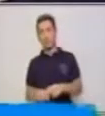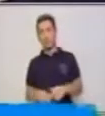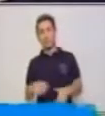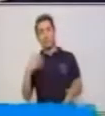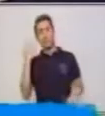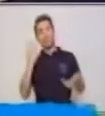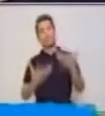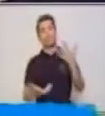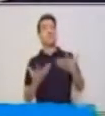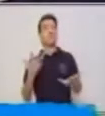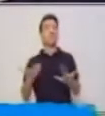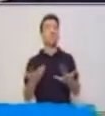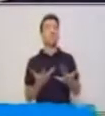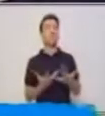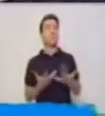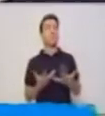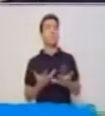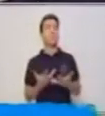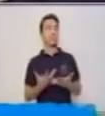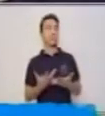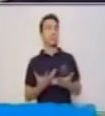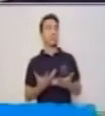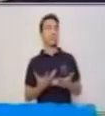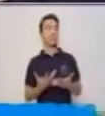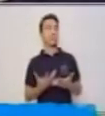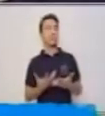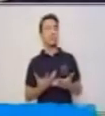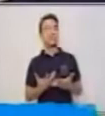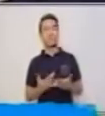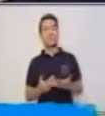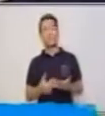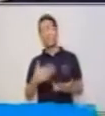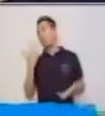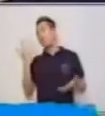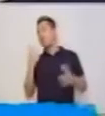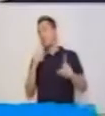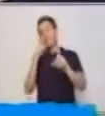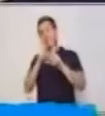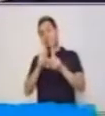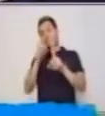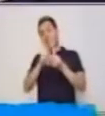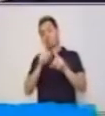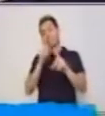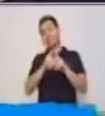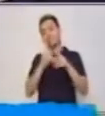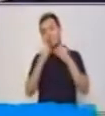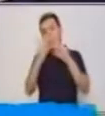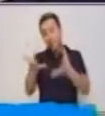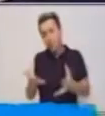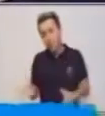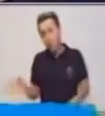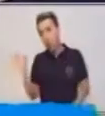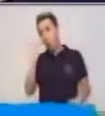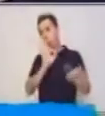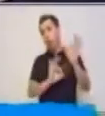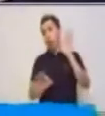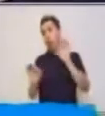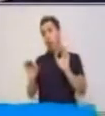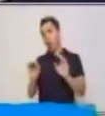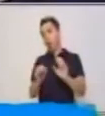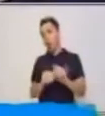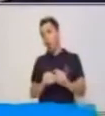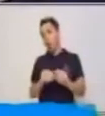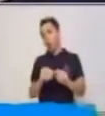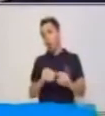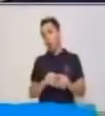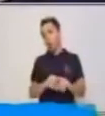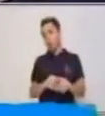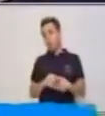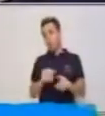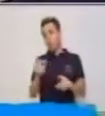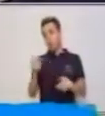buscar hacer reír contándome chistes o haciéndome alguna broma.